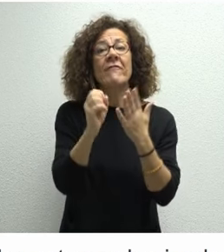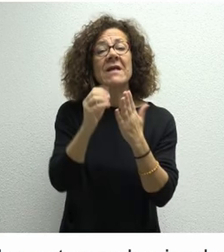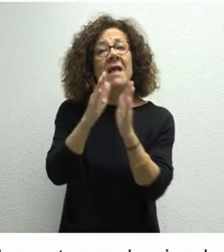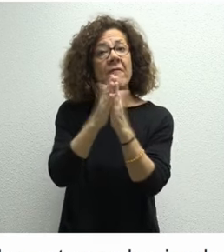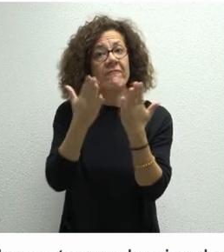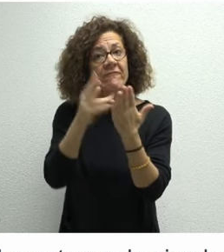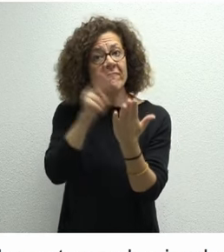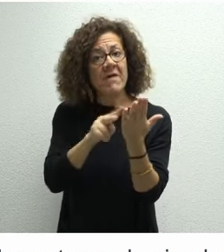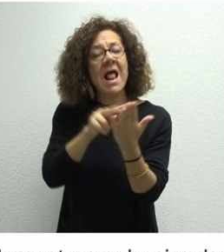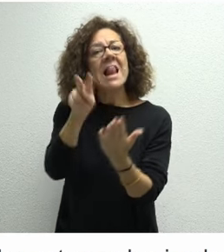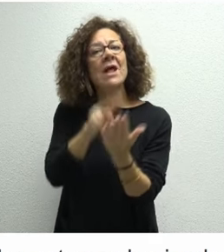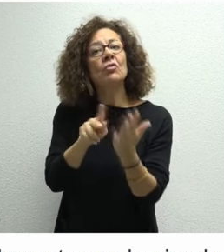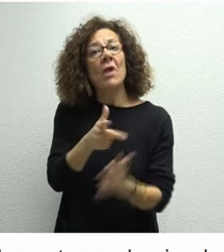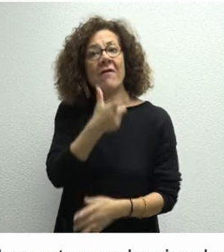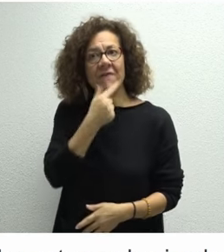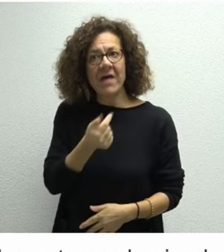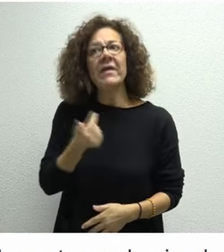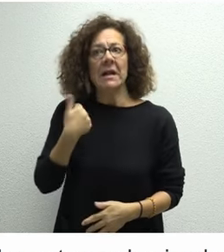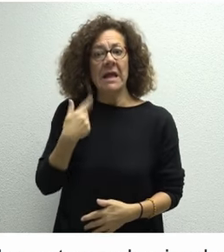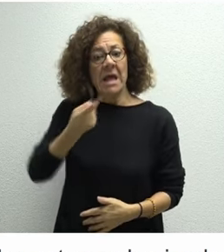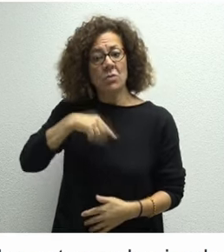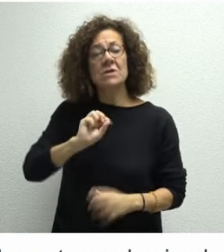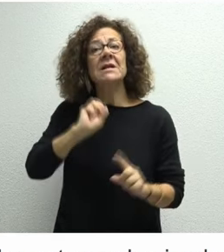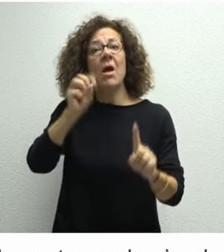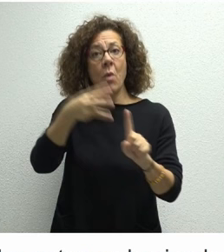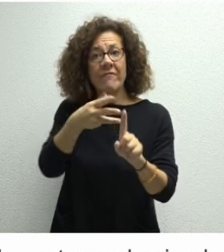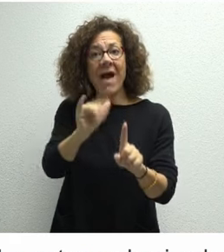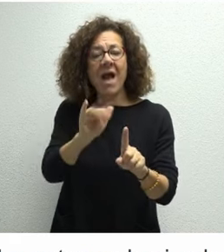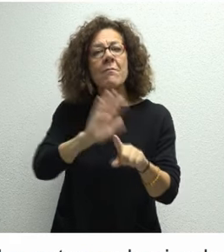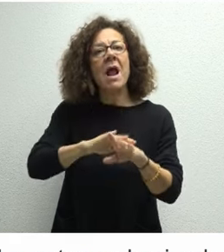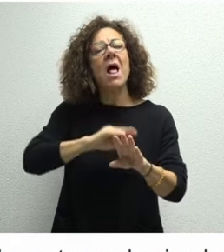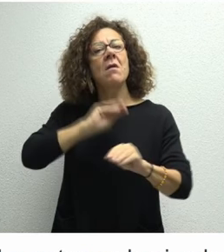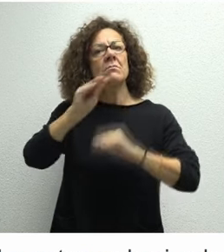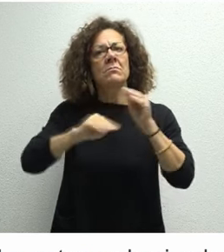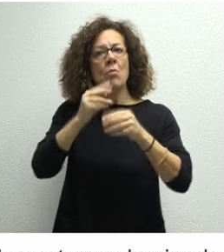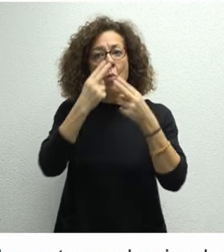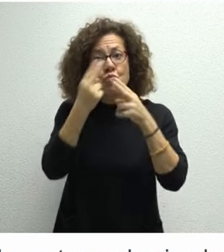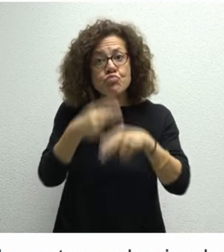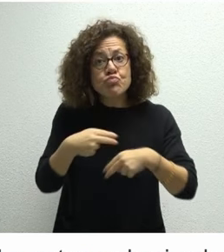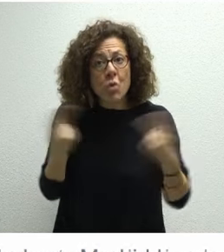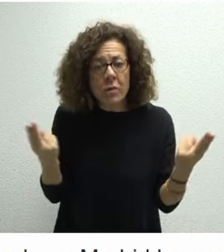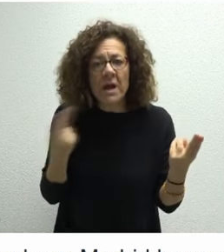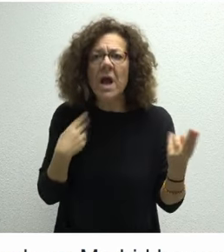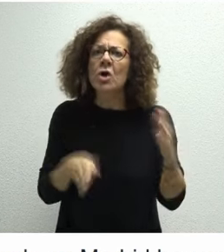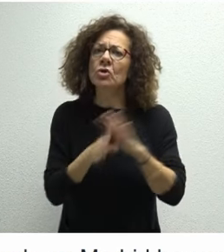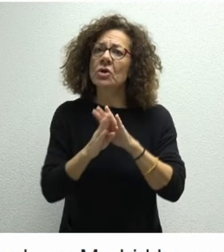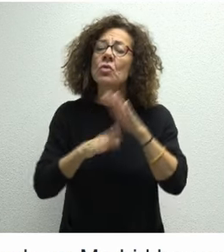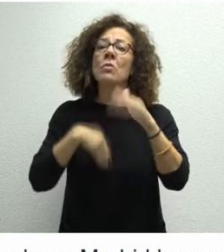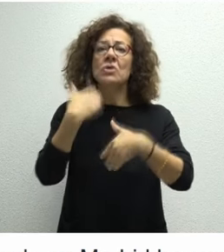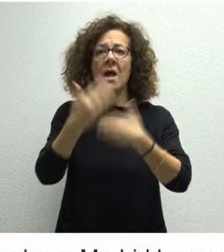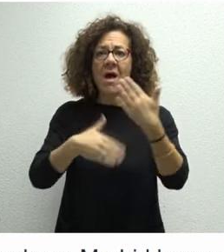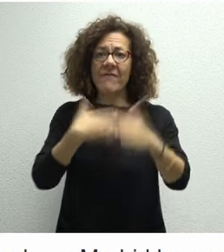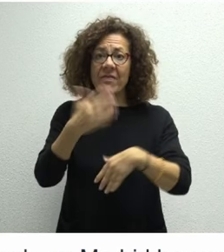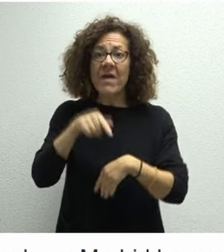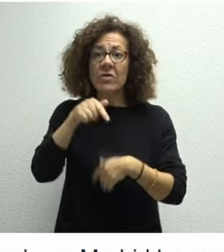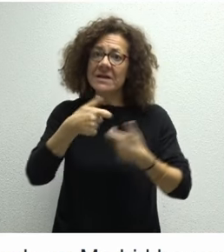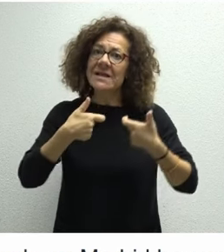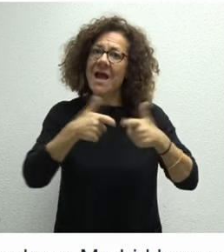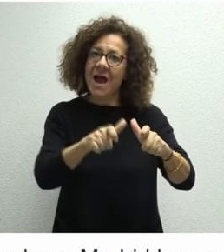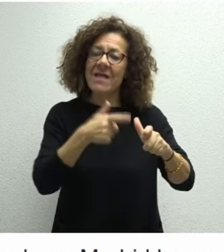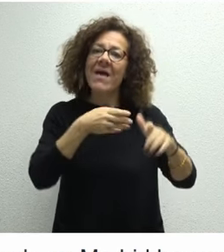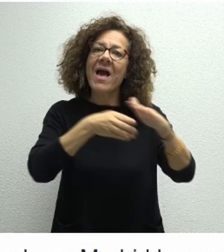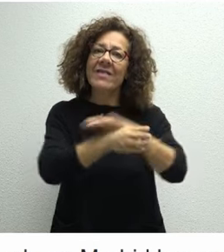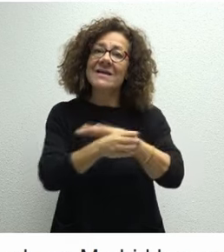fácil que están disponibles en en nuestra web para consulta pública y que Seguimos avanzando en en este área no de la